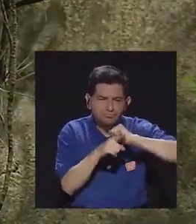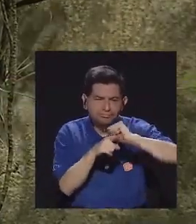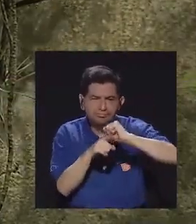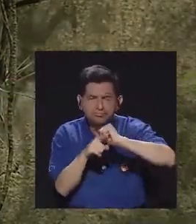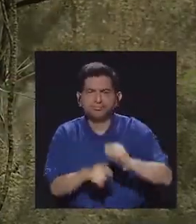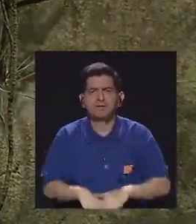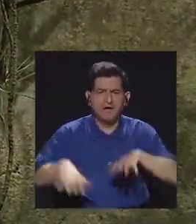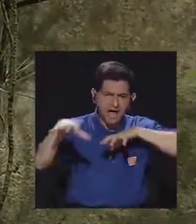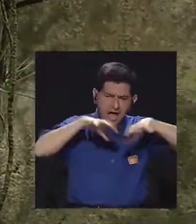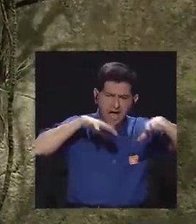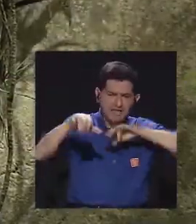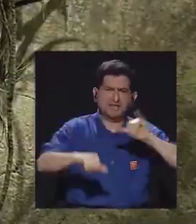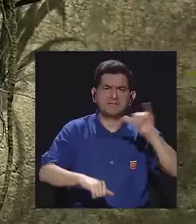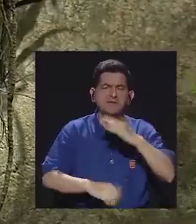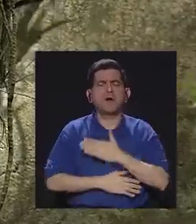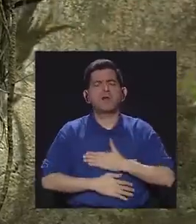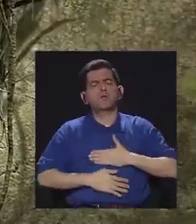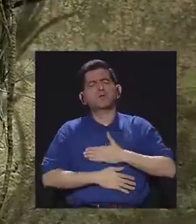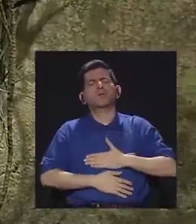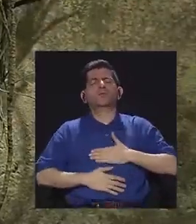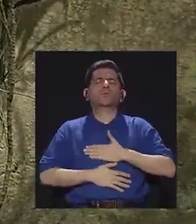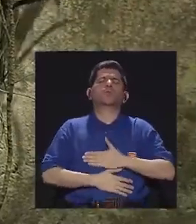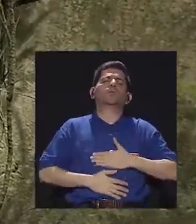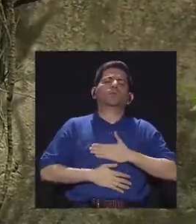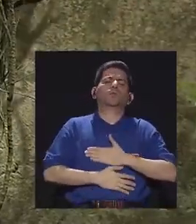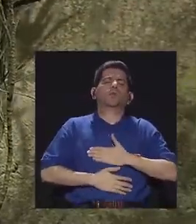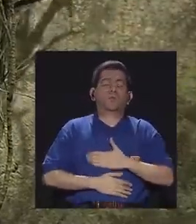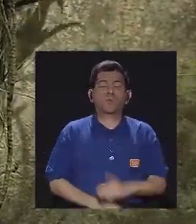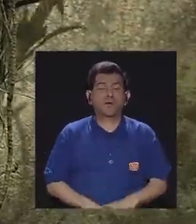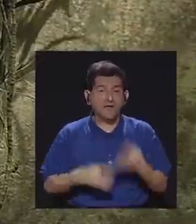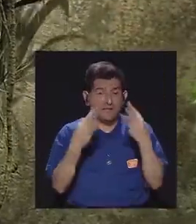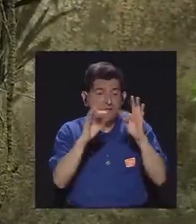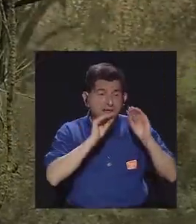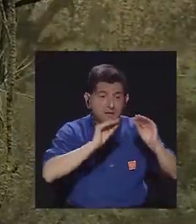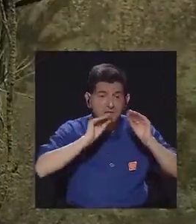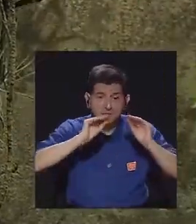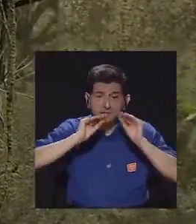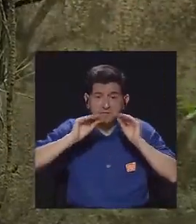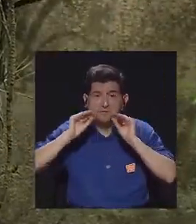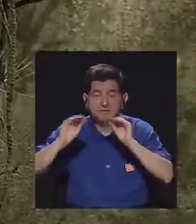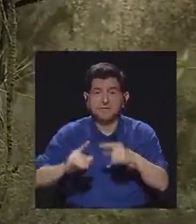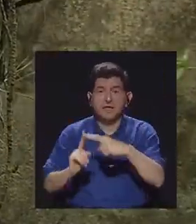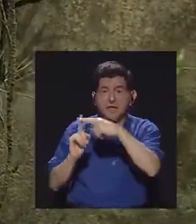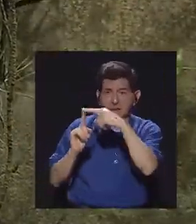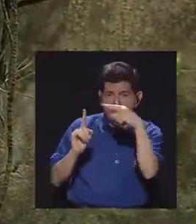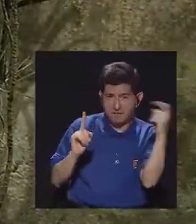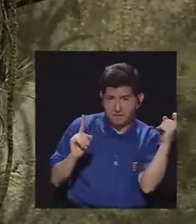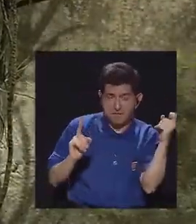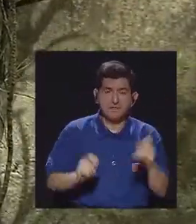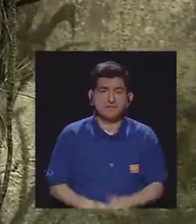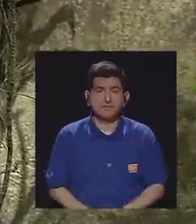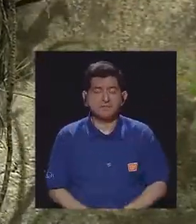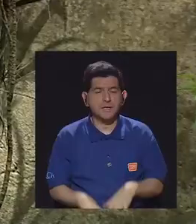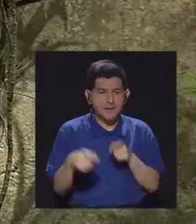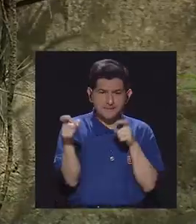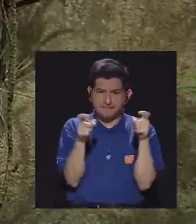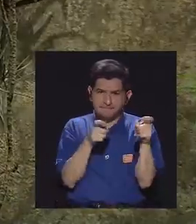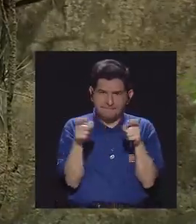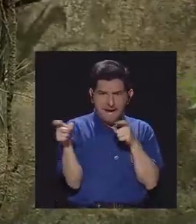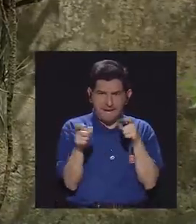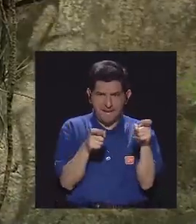ellos van haciendo actividades también lúdicas para enseñarles a ellos desde manejo